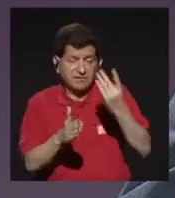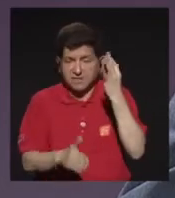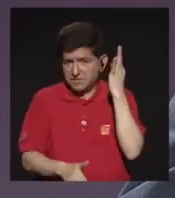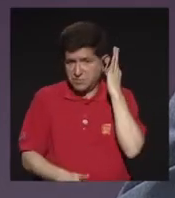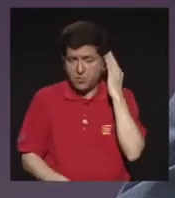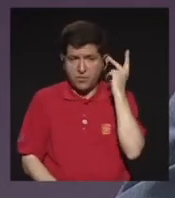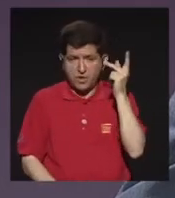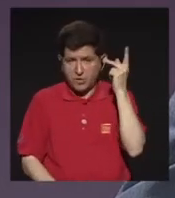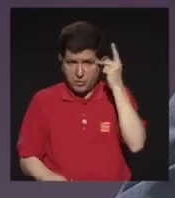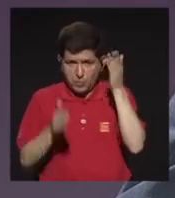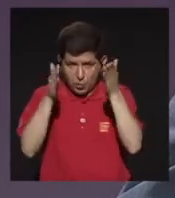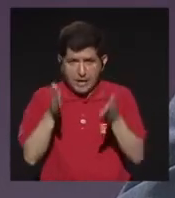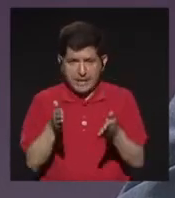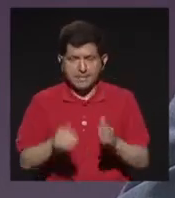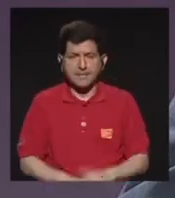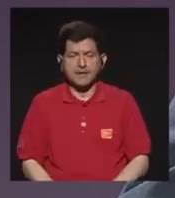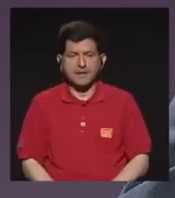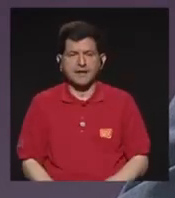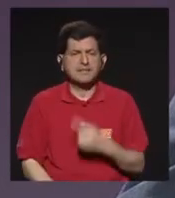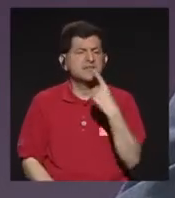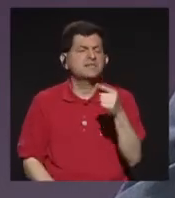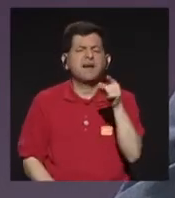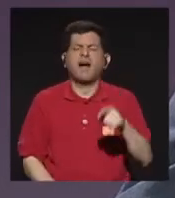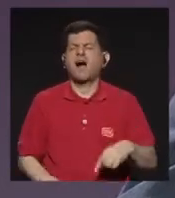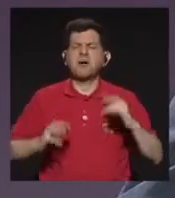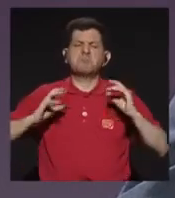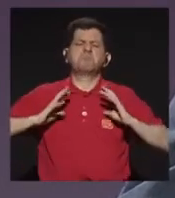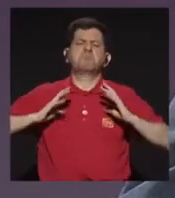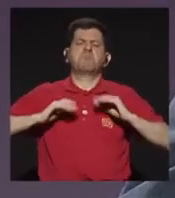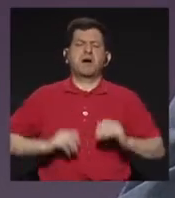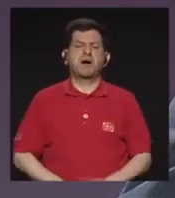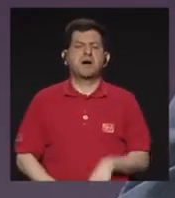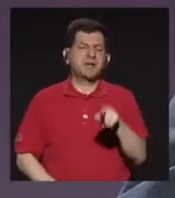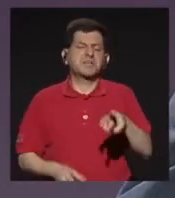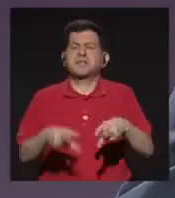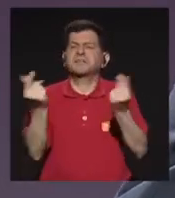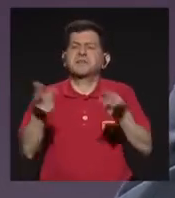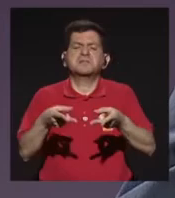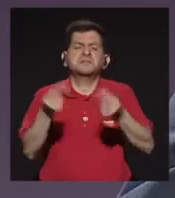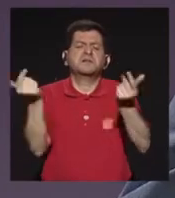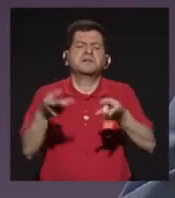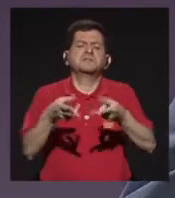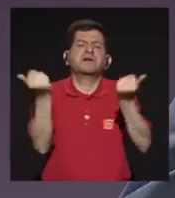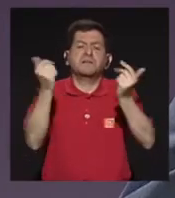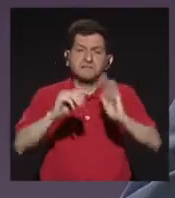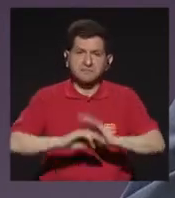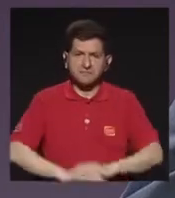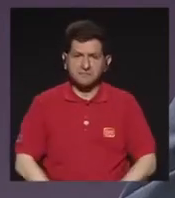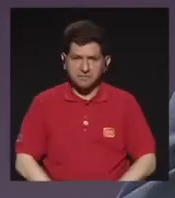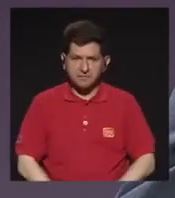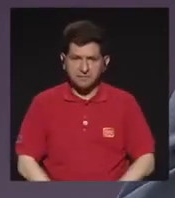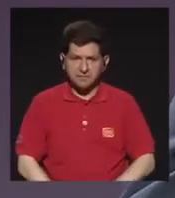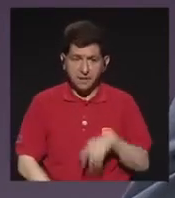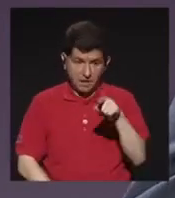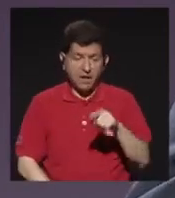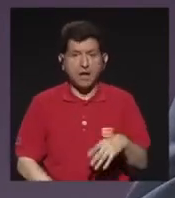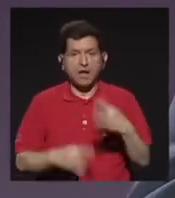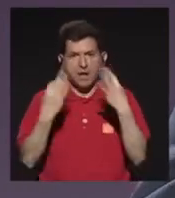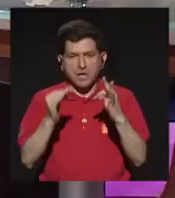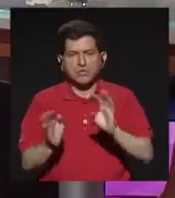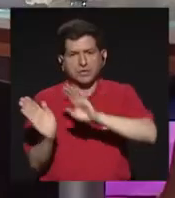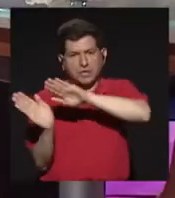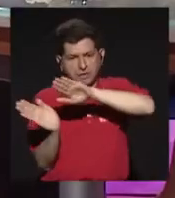mujeres políticas son unas vagas, ¿verdad? Que andan por ahí gastando plata, ¿verdad? Todo eso tenés que brincarte,